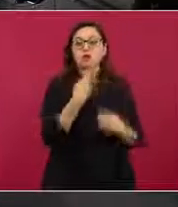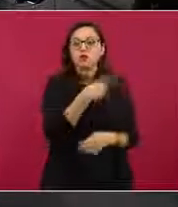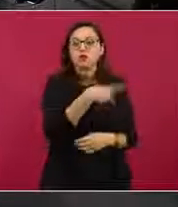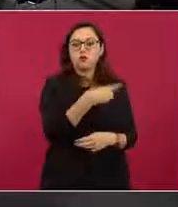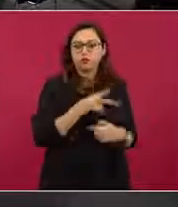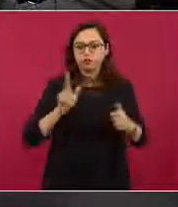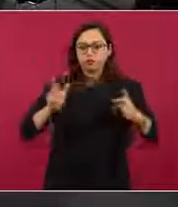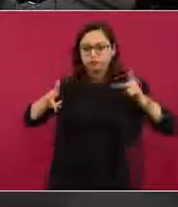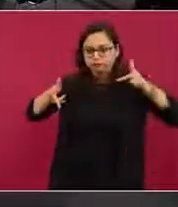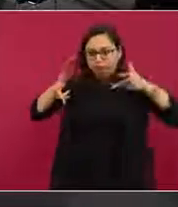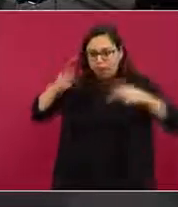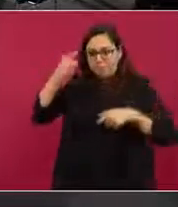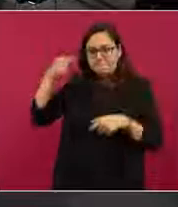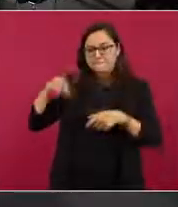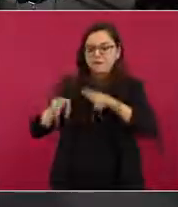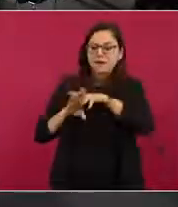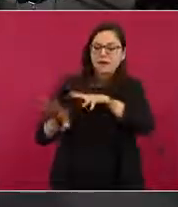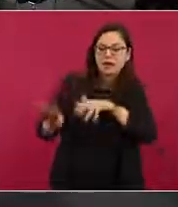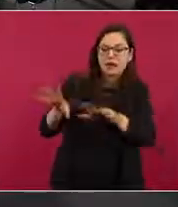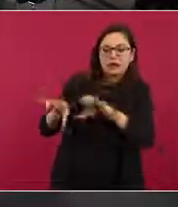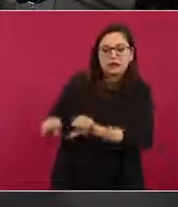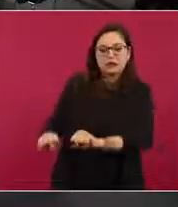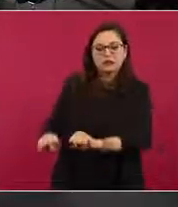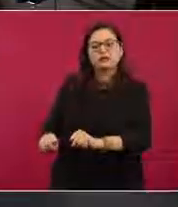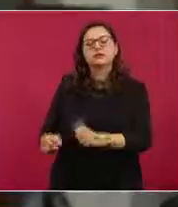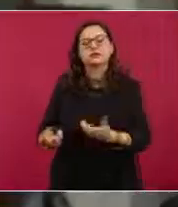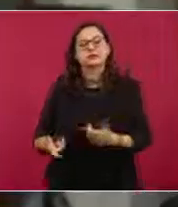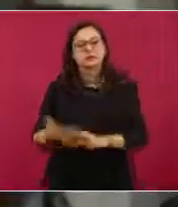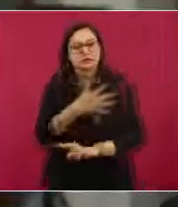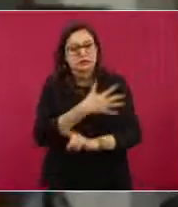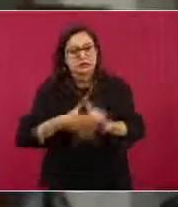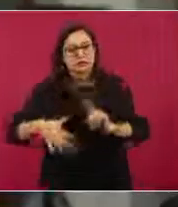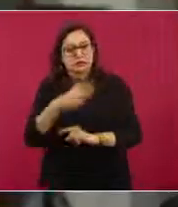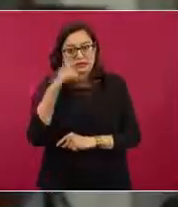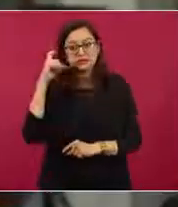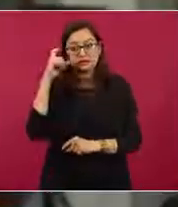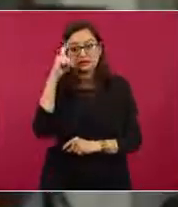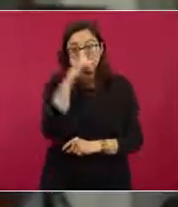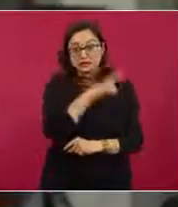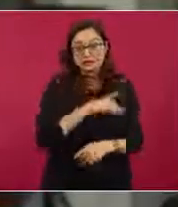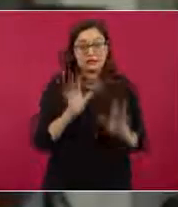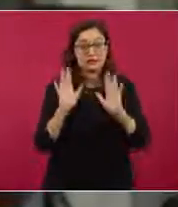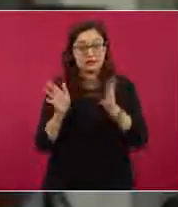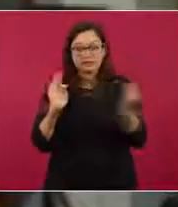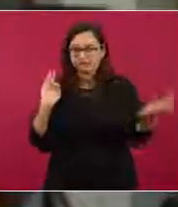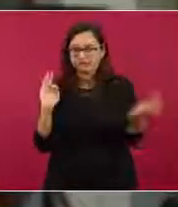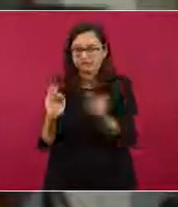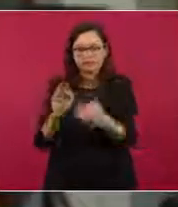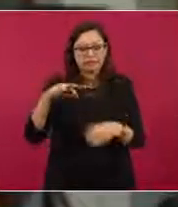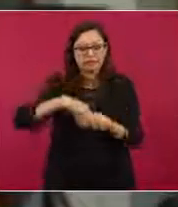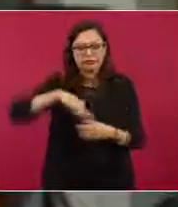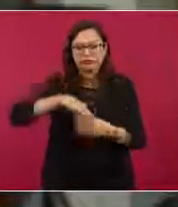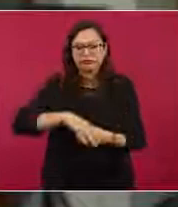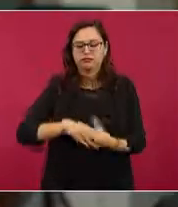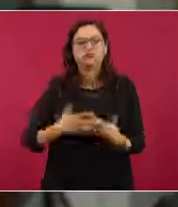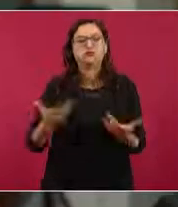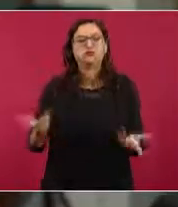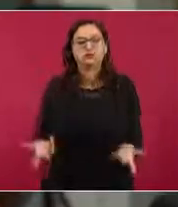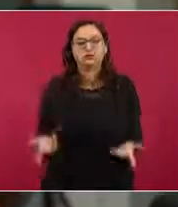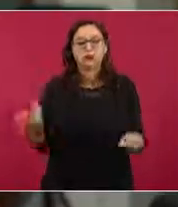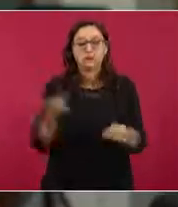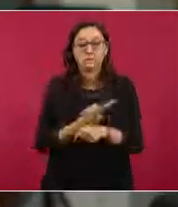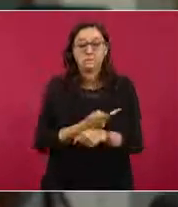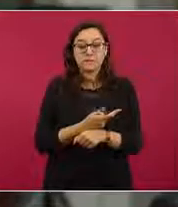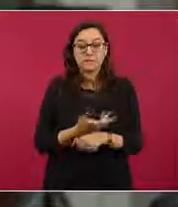fin, hay un panorama complicado ya en puerta las campañas electorales. Usted